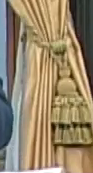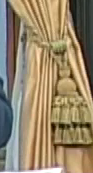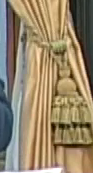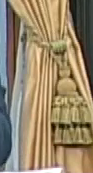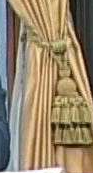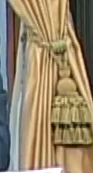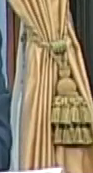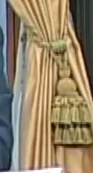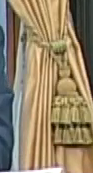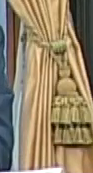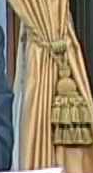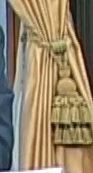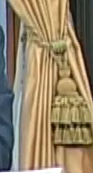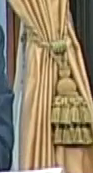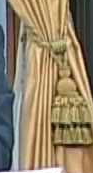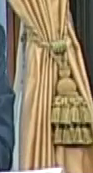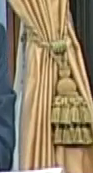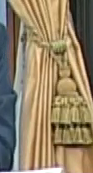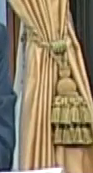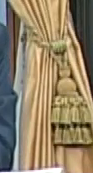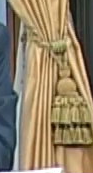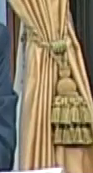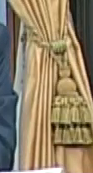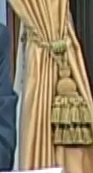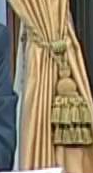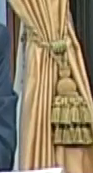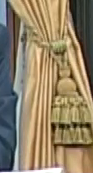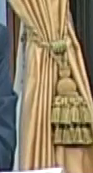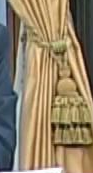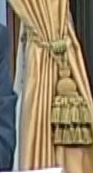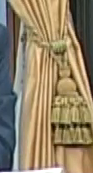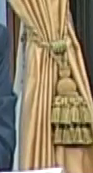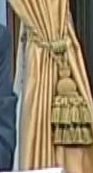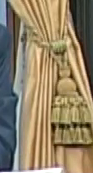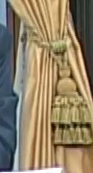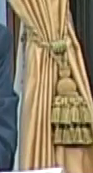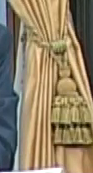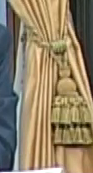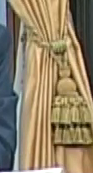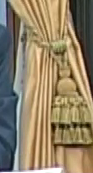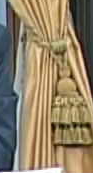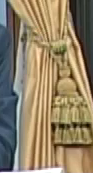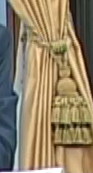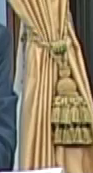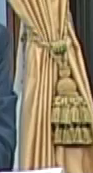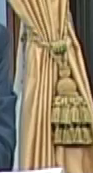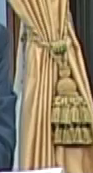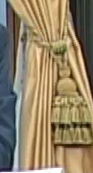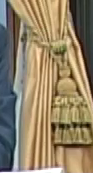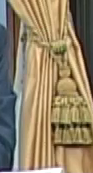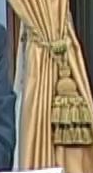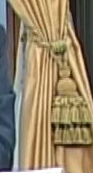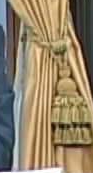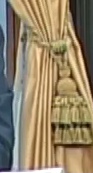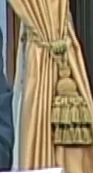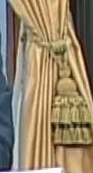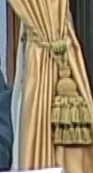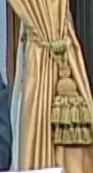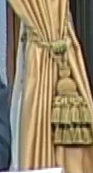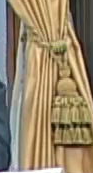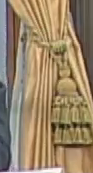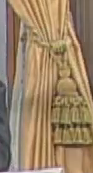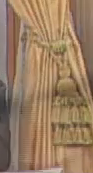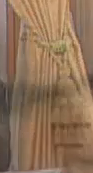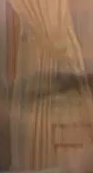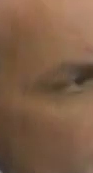con todos los empresarios del sector alimentario, agroalimentario, de higiene personal y del